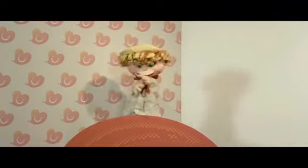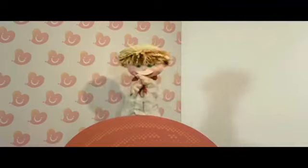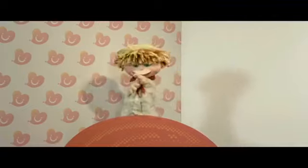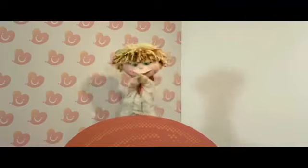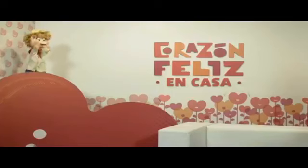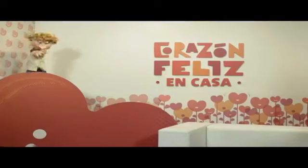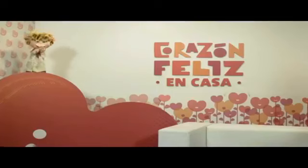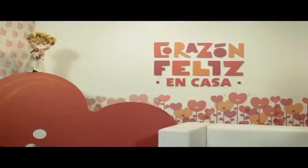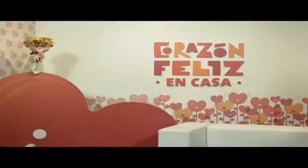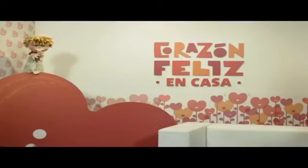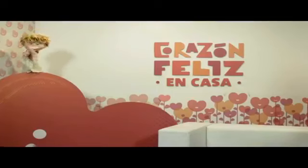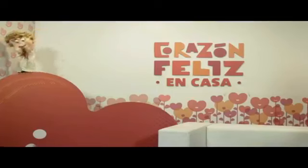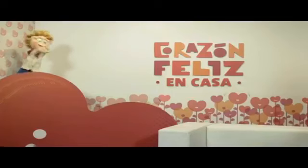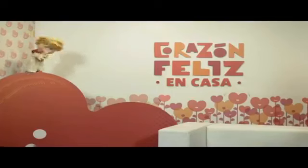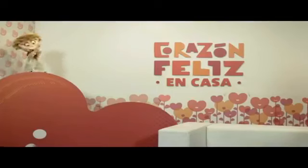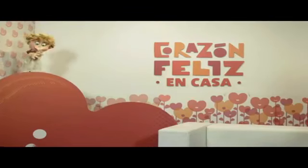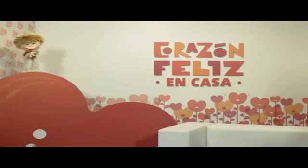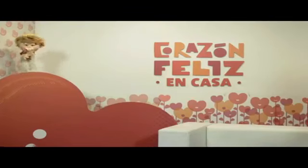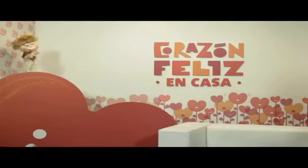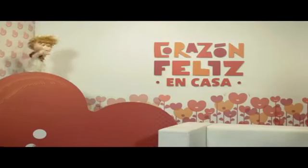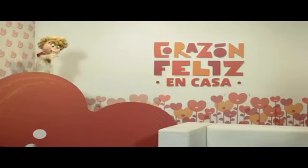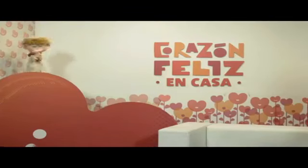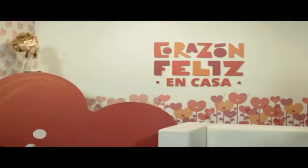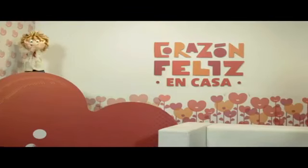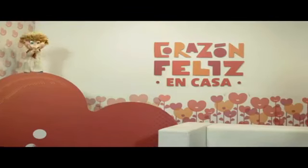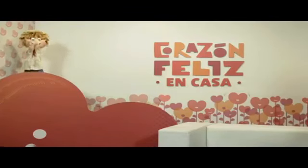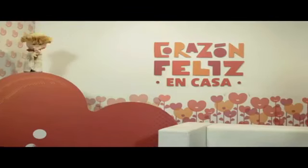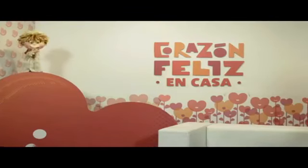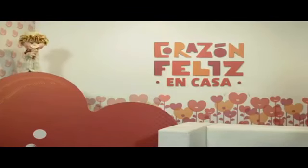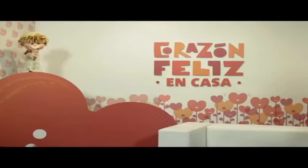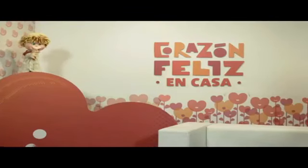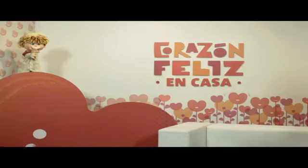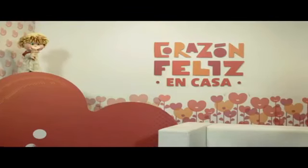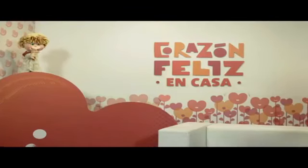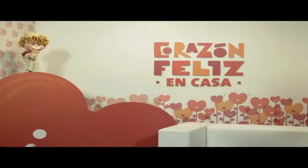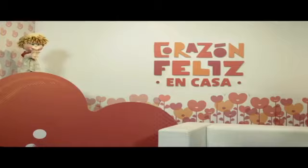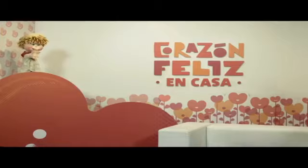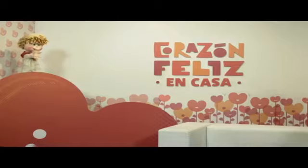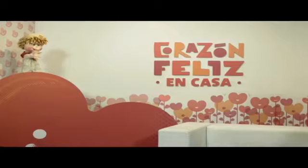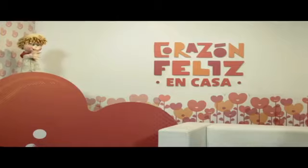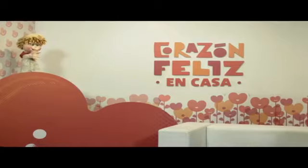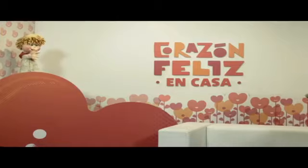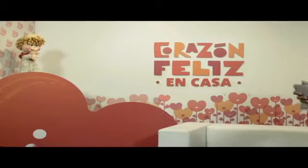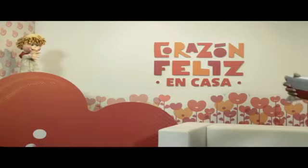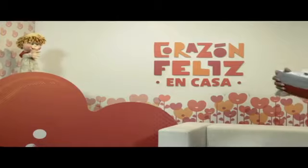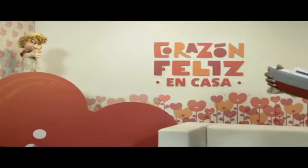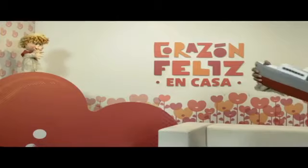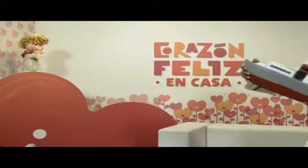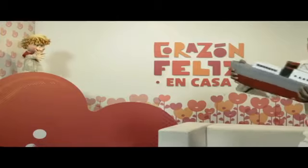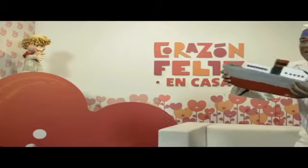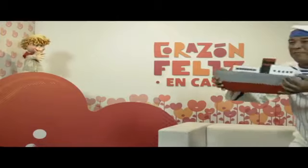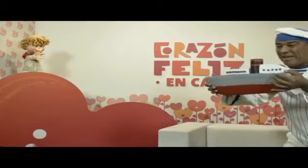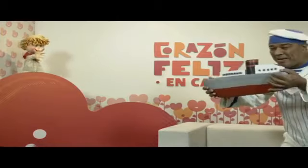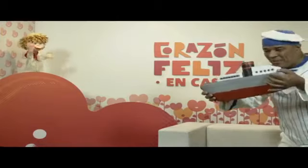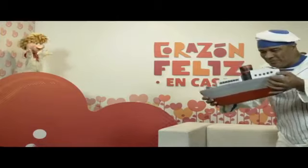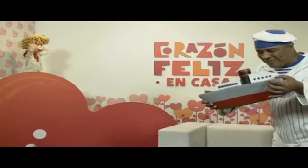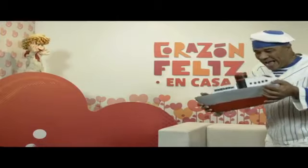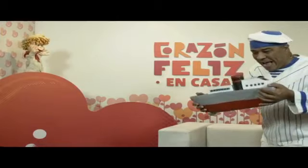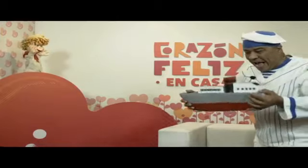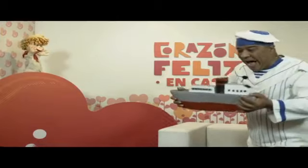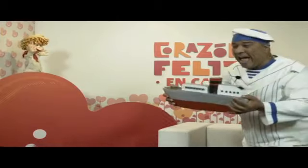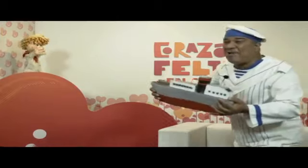menos entendía, pero hoy entenderé por completo. Ser marinero es ser